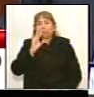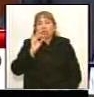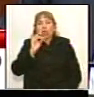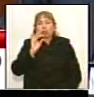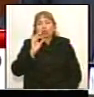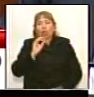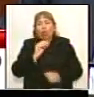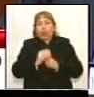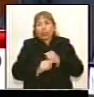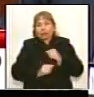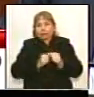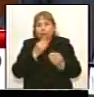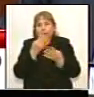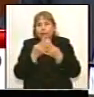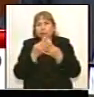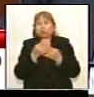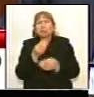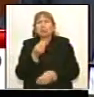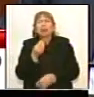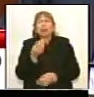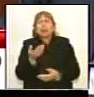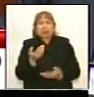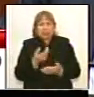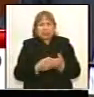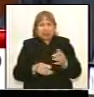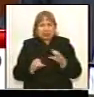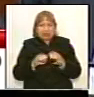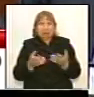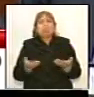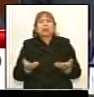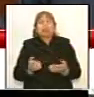años. ¿Por qué, presidente, quieren hacer eso?